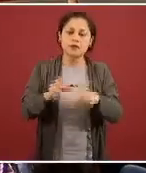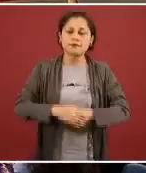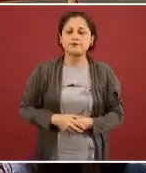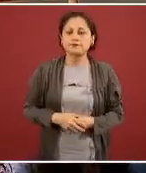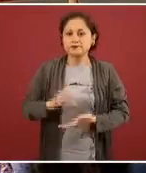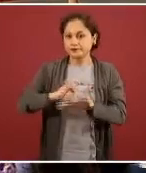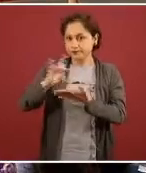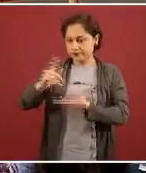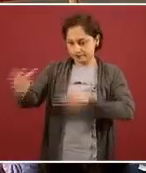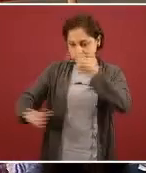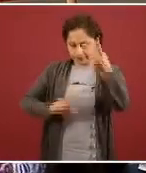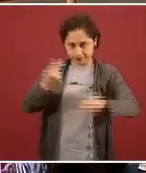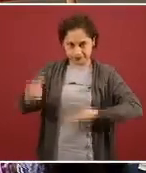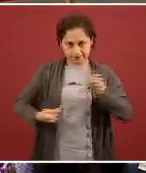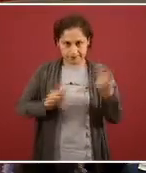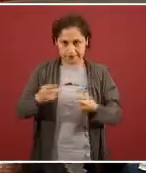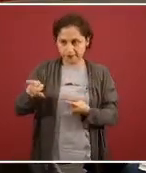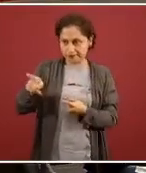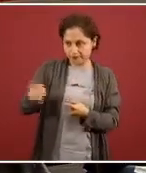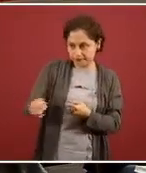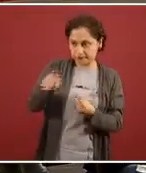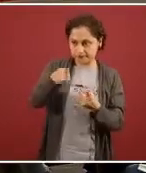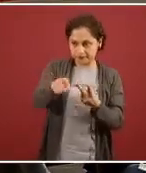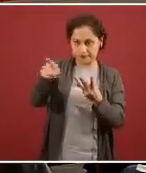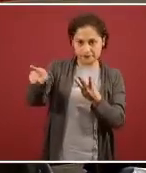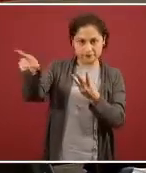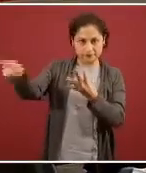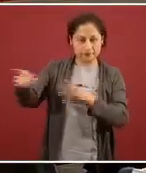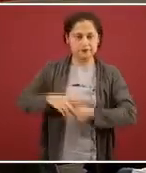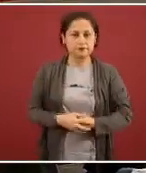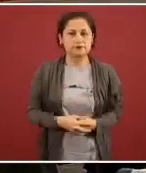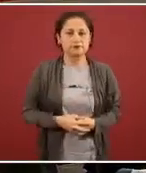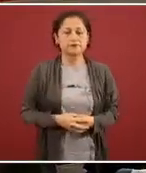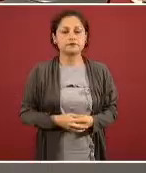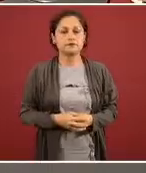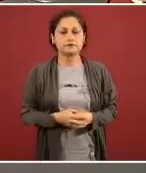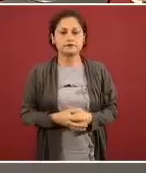respuestas. Araceli, usted y usted.